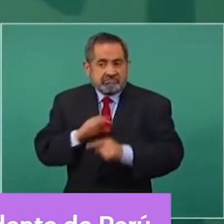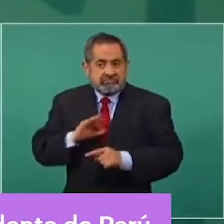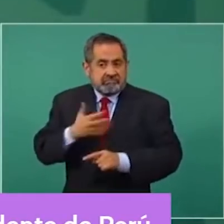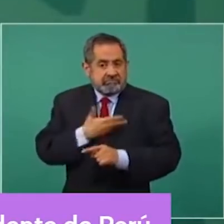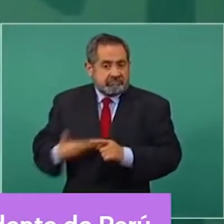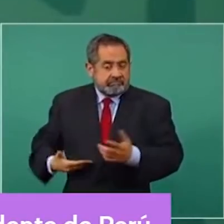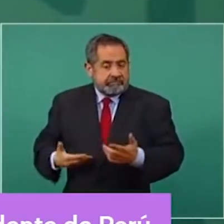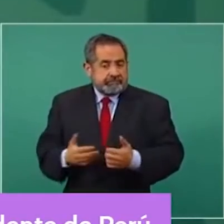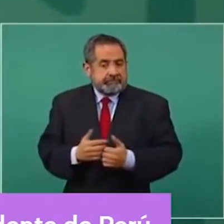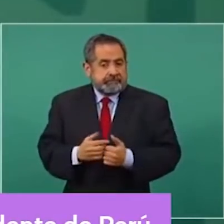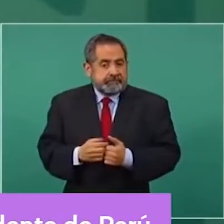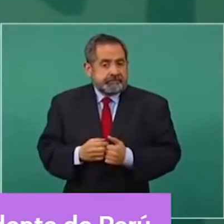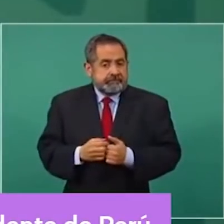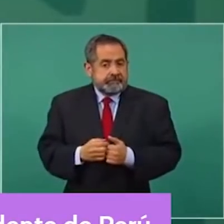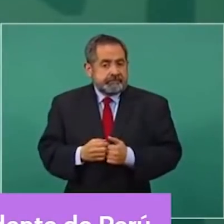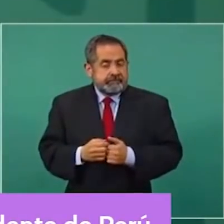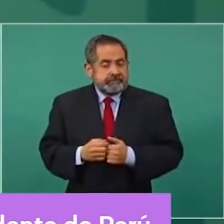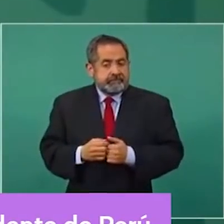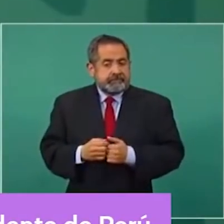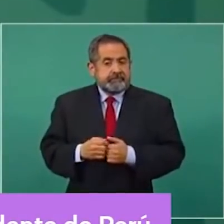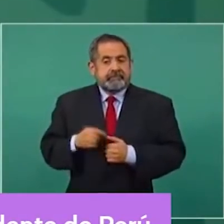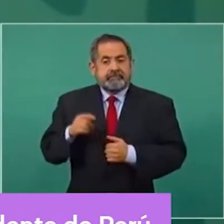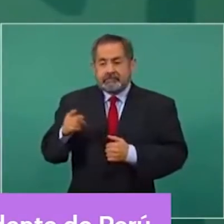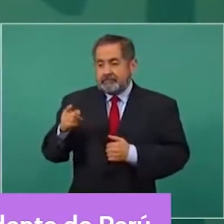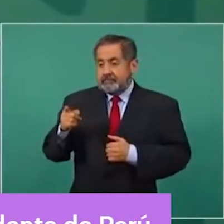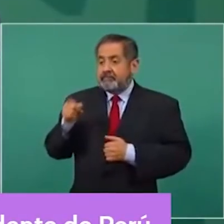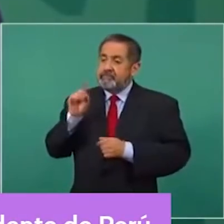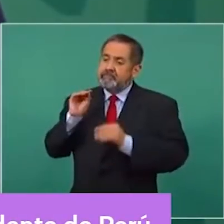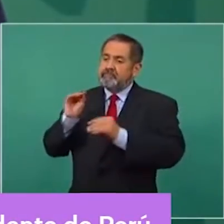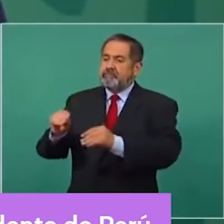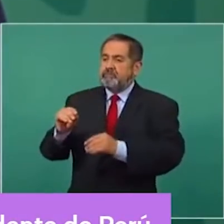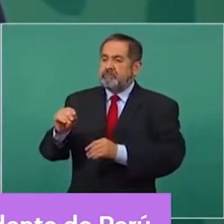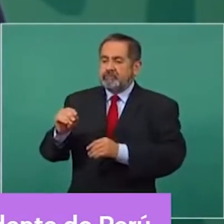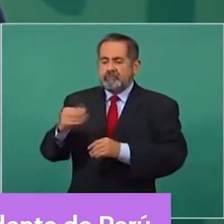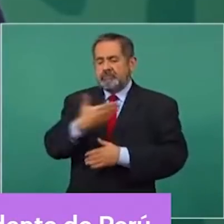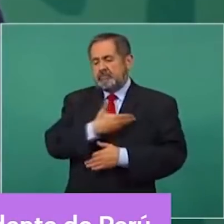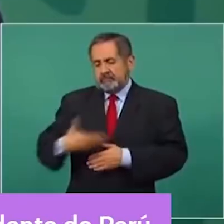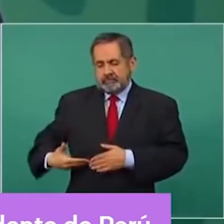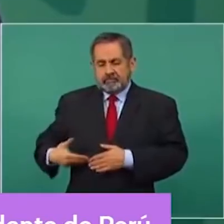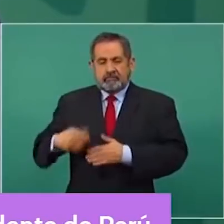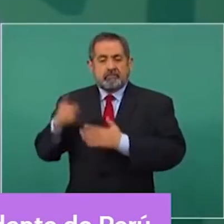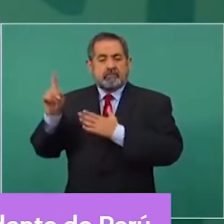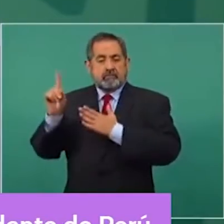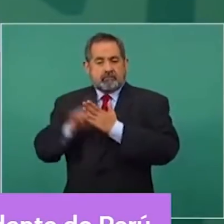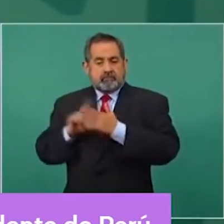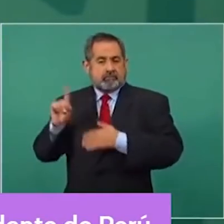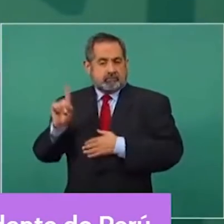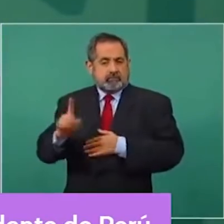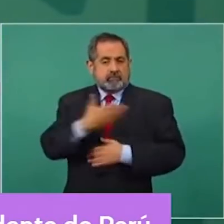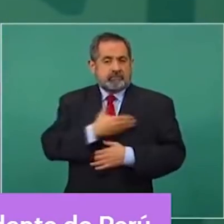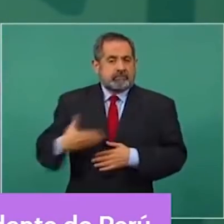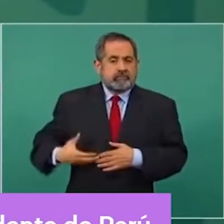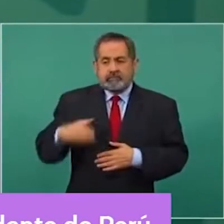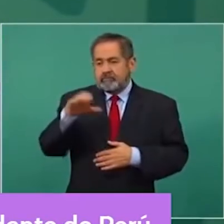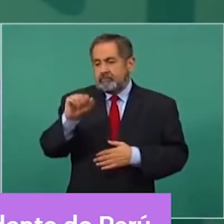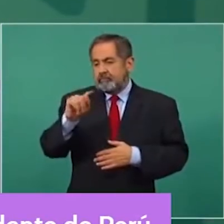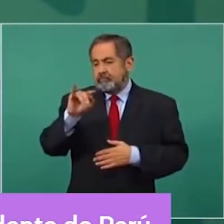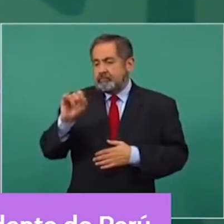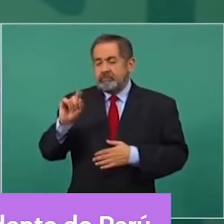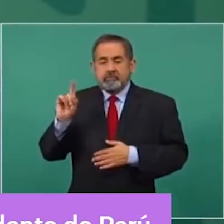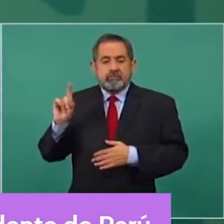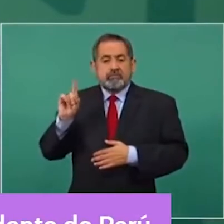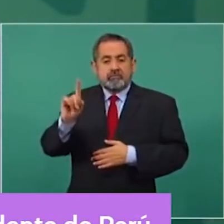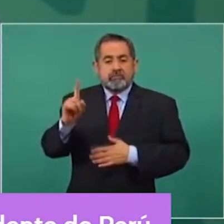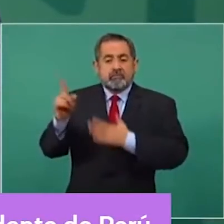Entonces, le iniciaron al mes al presidente Castillo. ¿De qué entró?